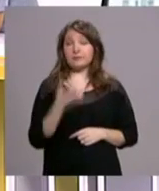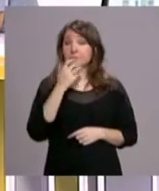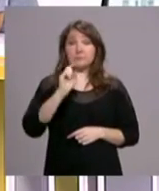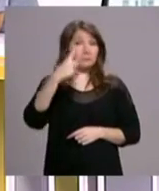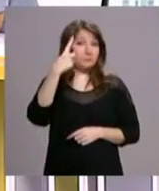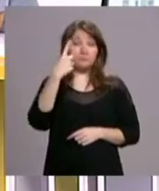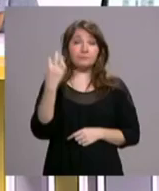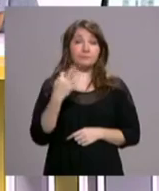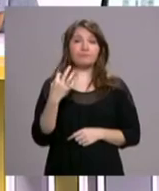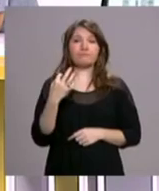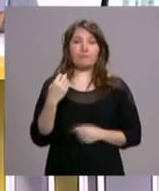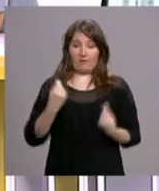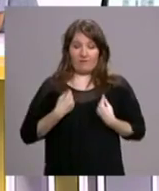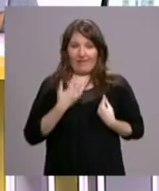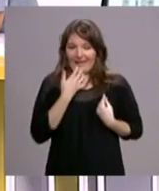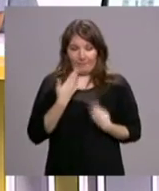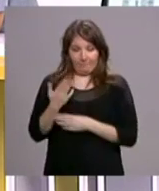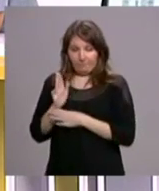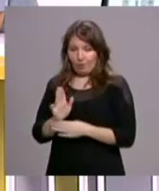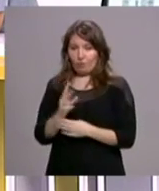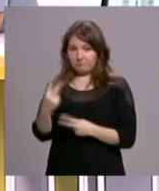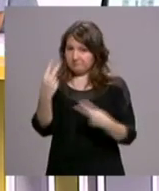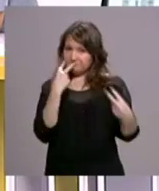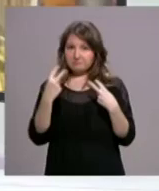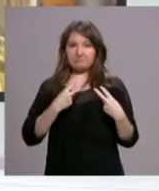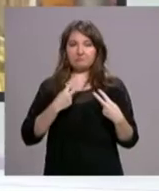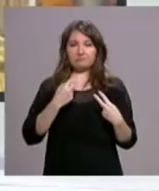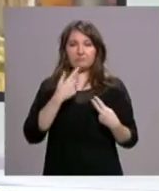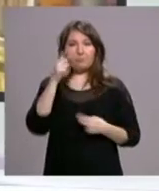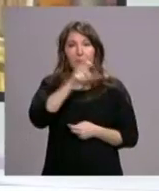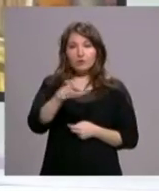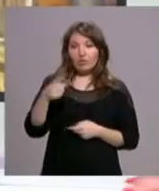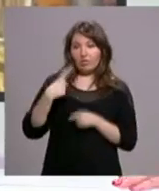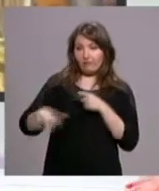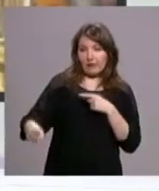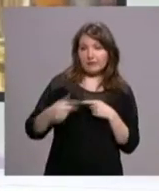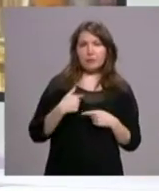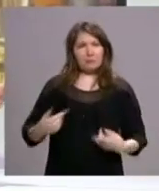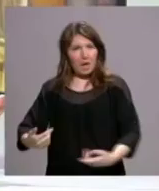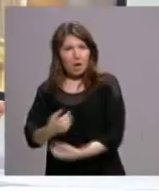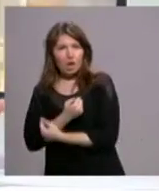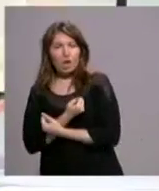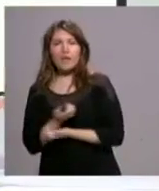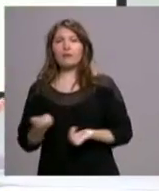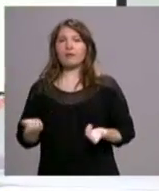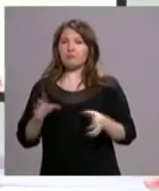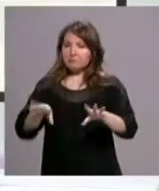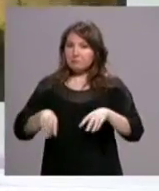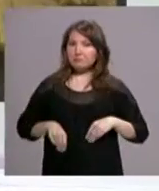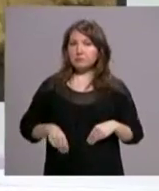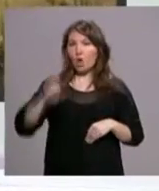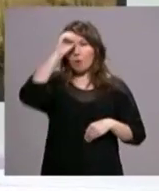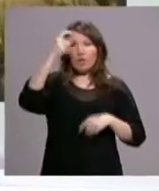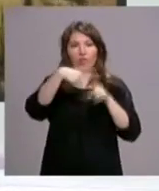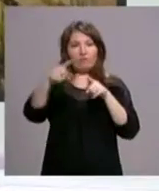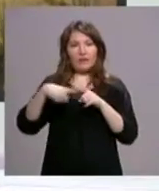lugar, predicar con el ejemplo, siendo acogedores con aquellos que son diferentes a nosotros, con aquellos que piensan distinto a